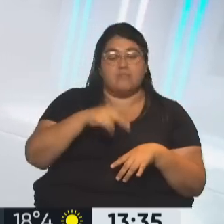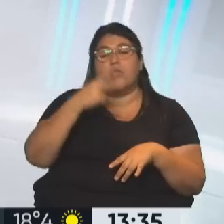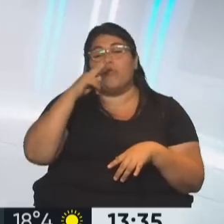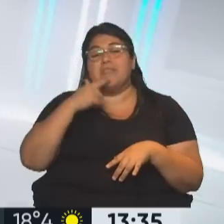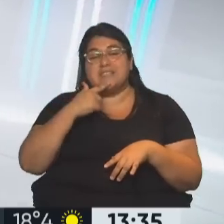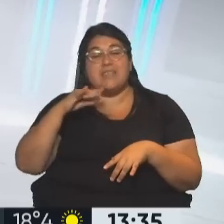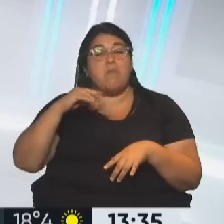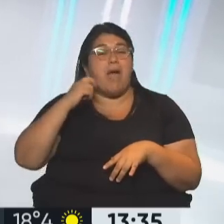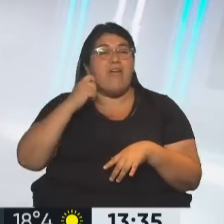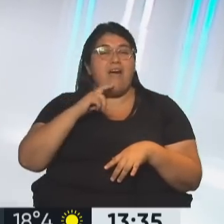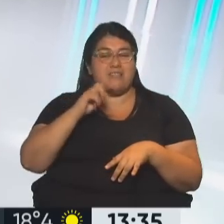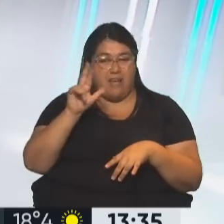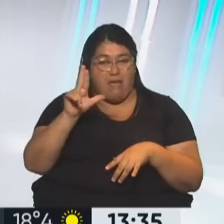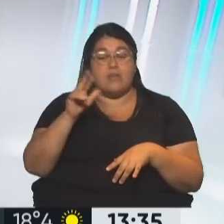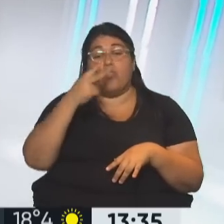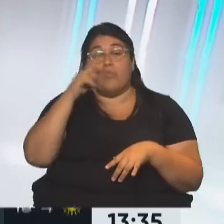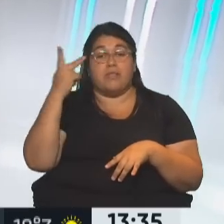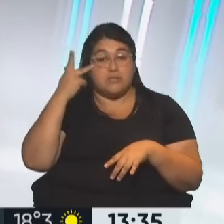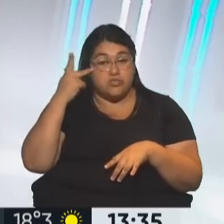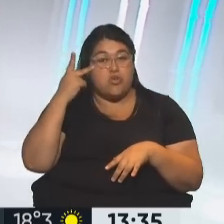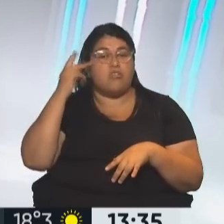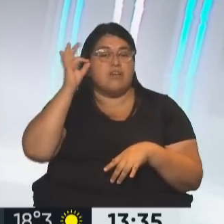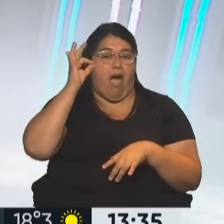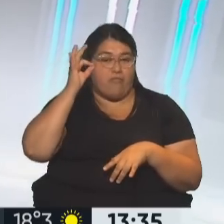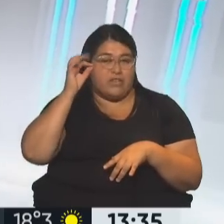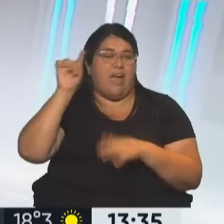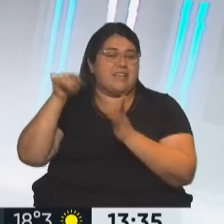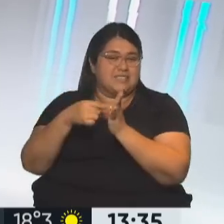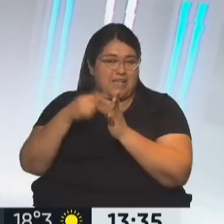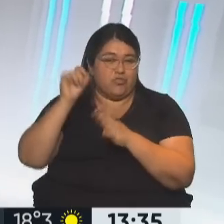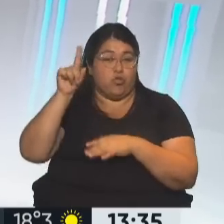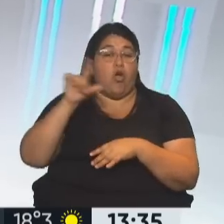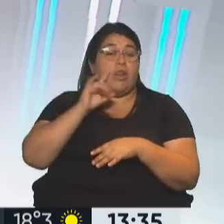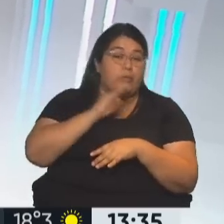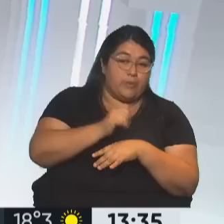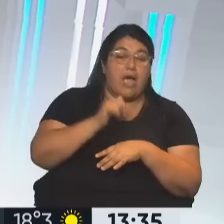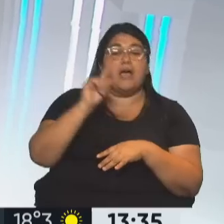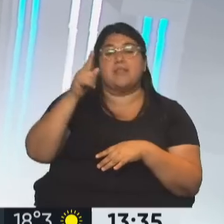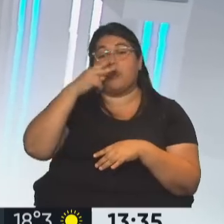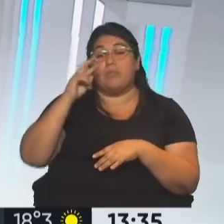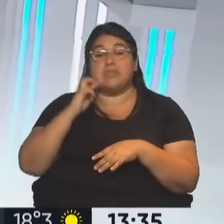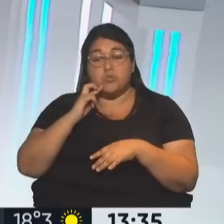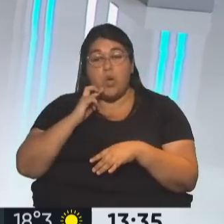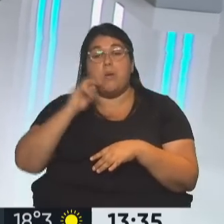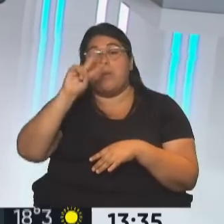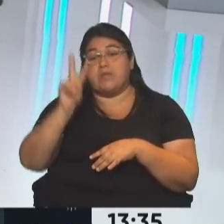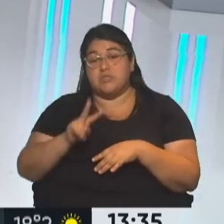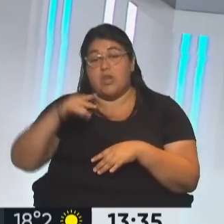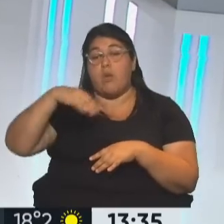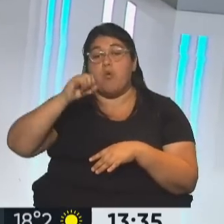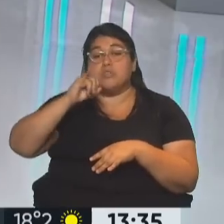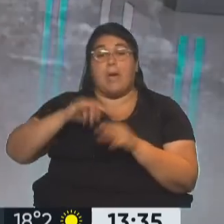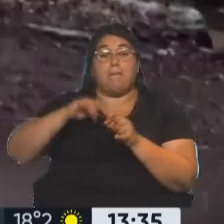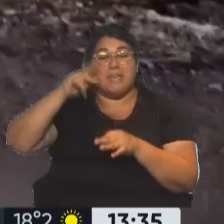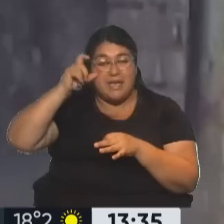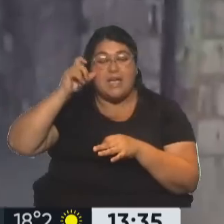Madagascar, 2018, República Centroafricana, Libia, 2019, Venezuela, Mozambique, 2021,